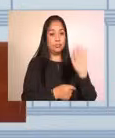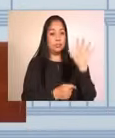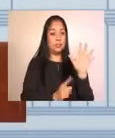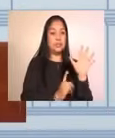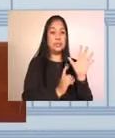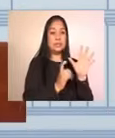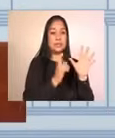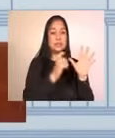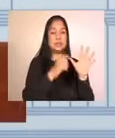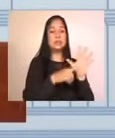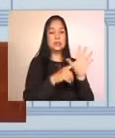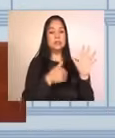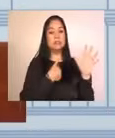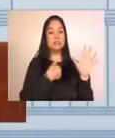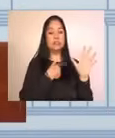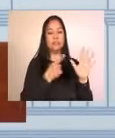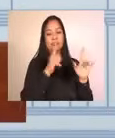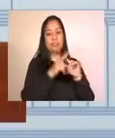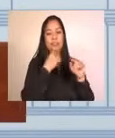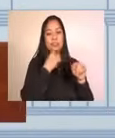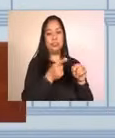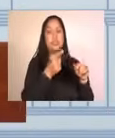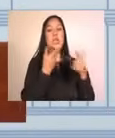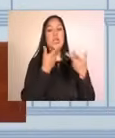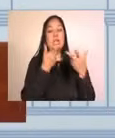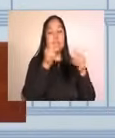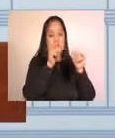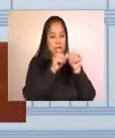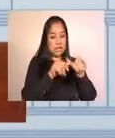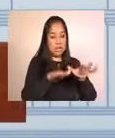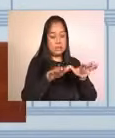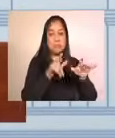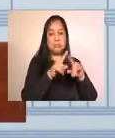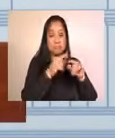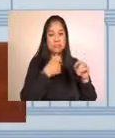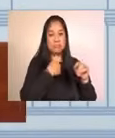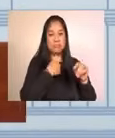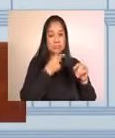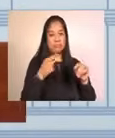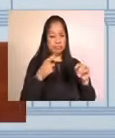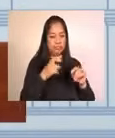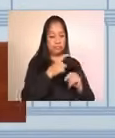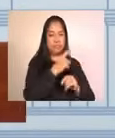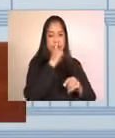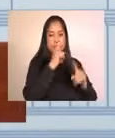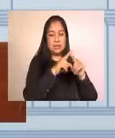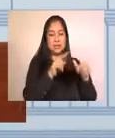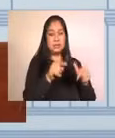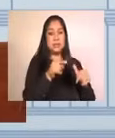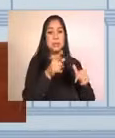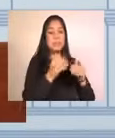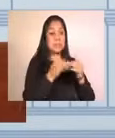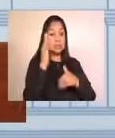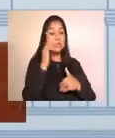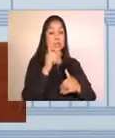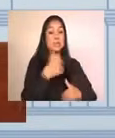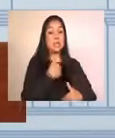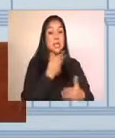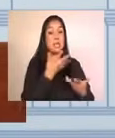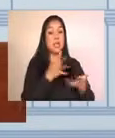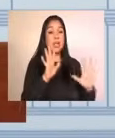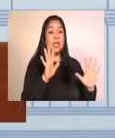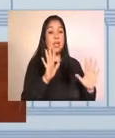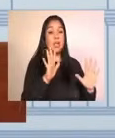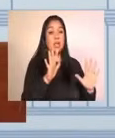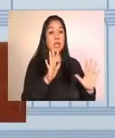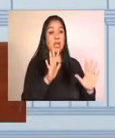animales con el parásito. De estos han, en un alto porcentaje han sido ya salieron